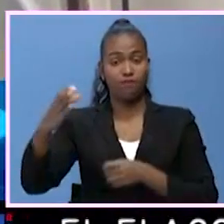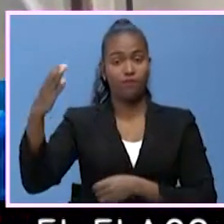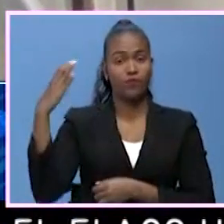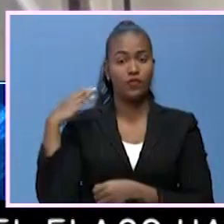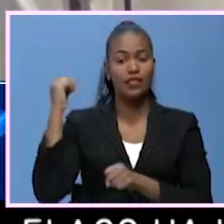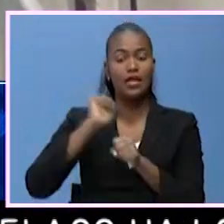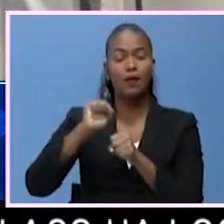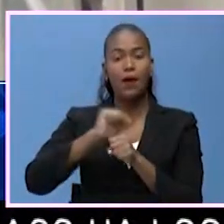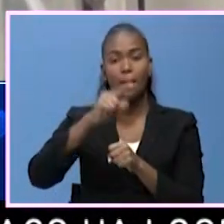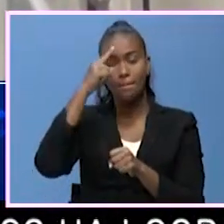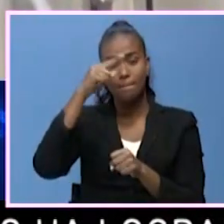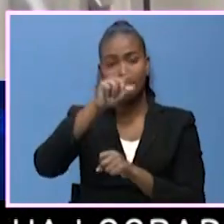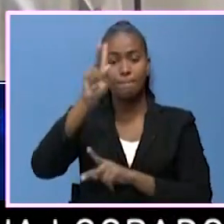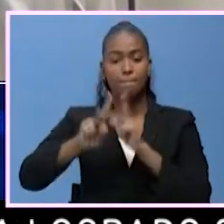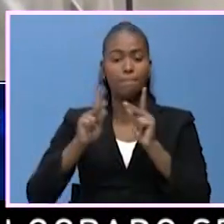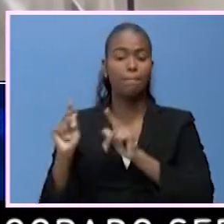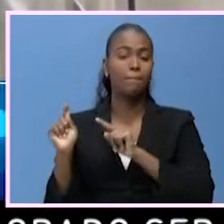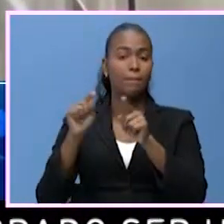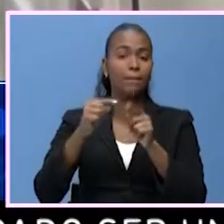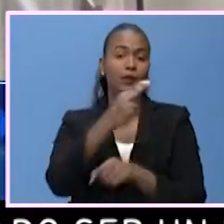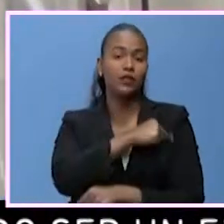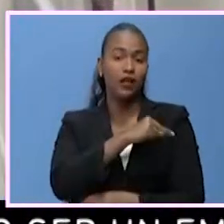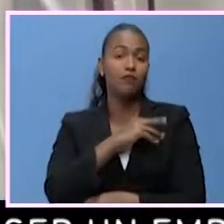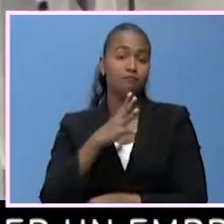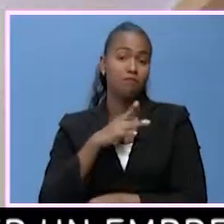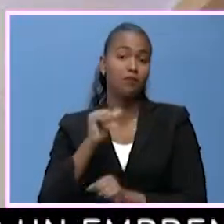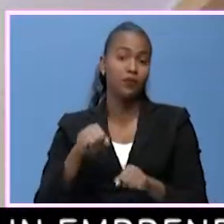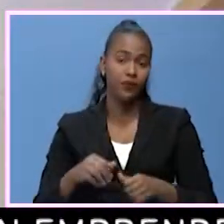que los pacientes tengan calidad de vida.